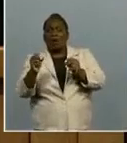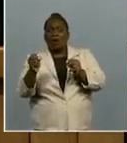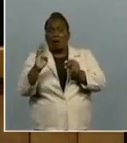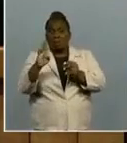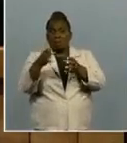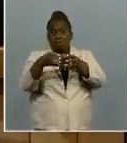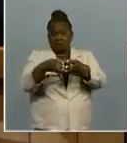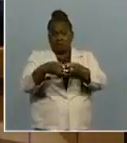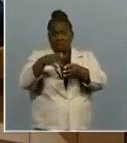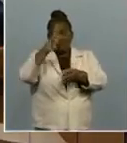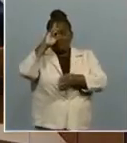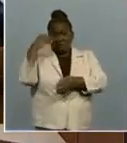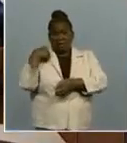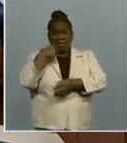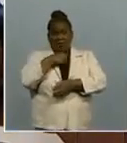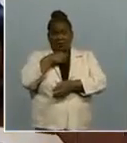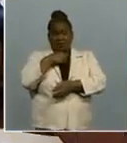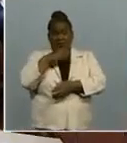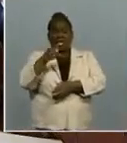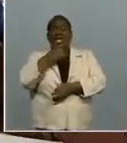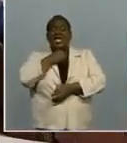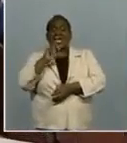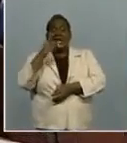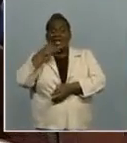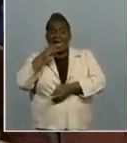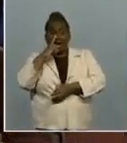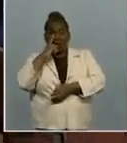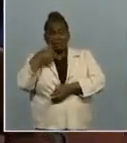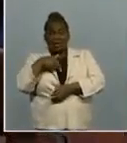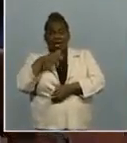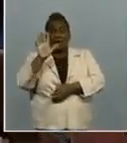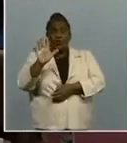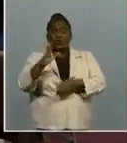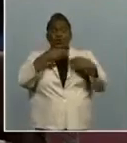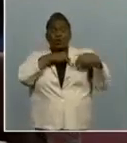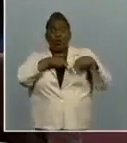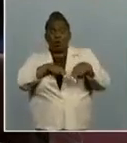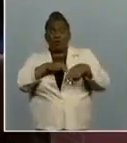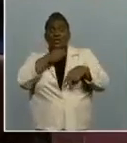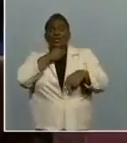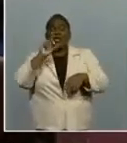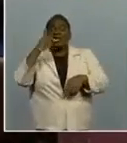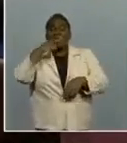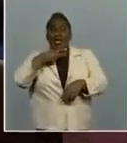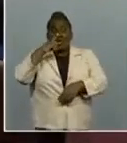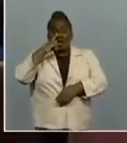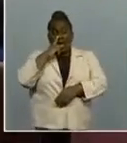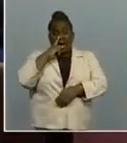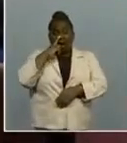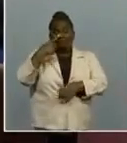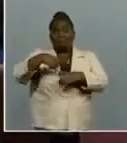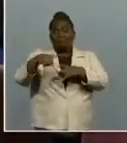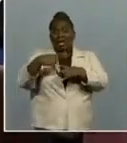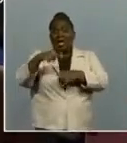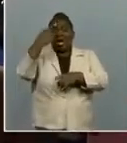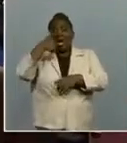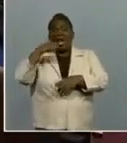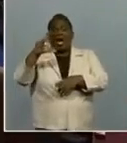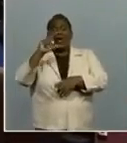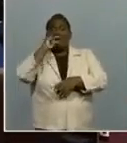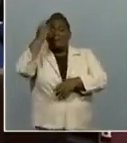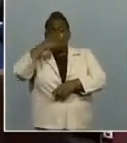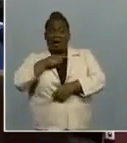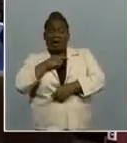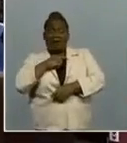médicas elián gonzález los 5 la eran la 'operación milagro' el alba el